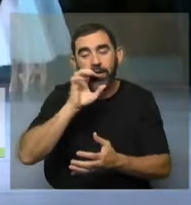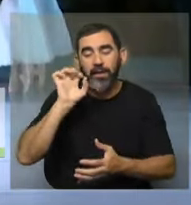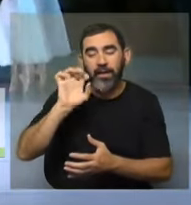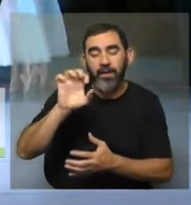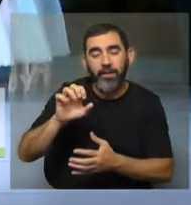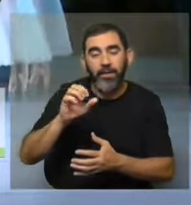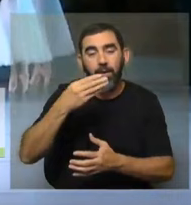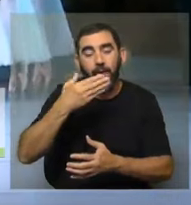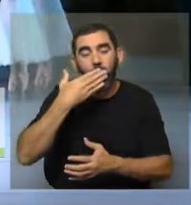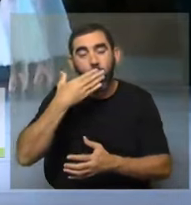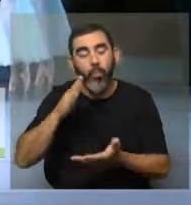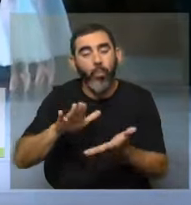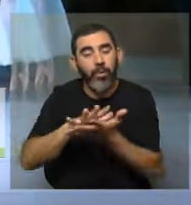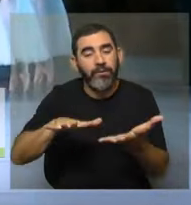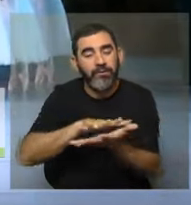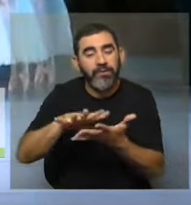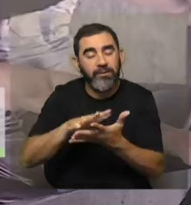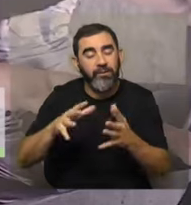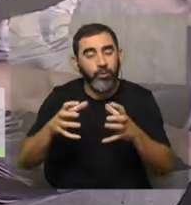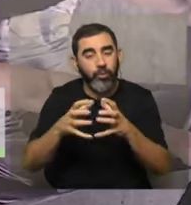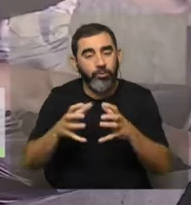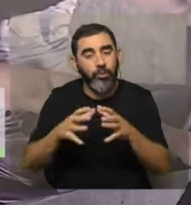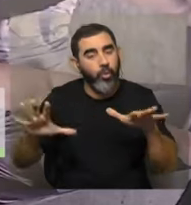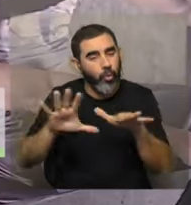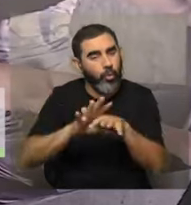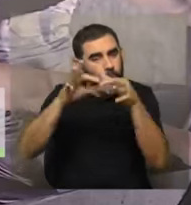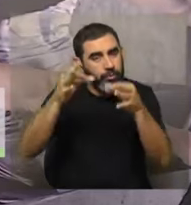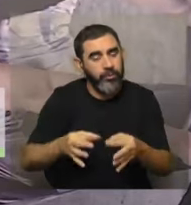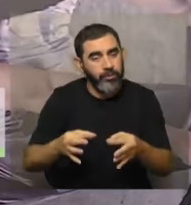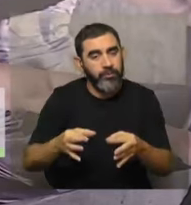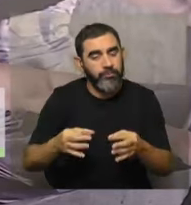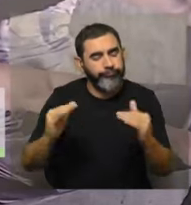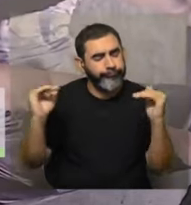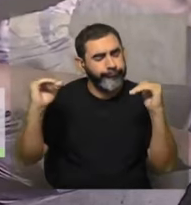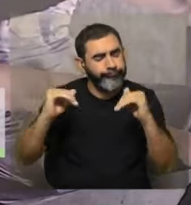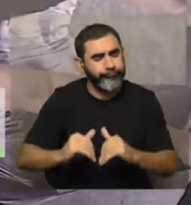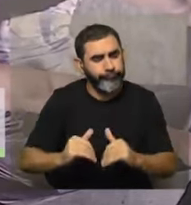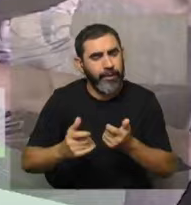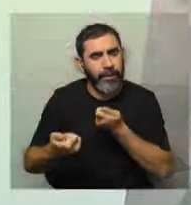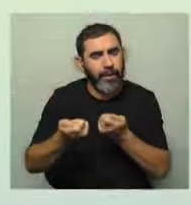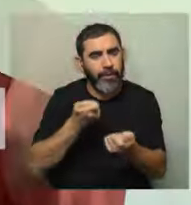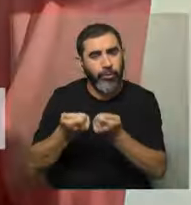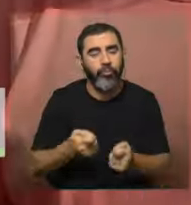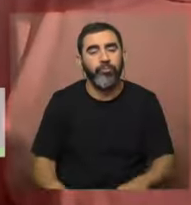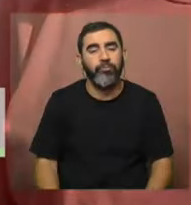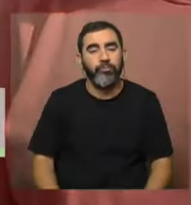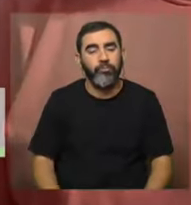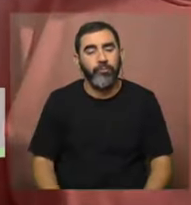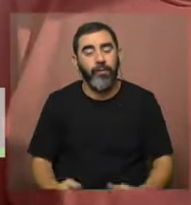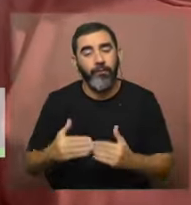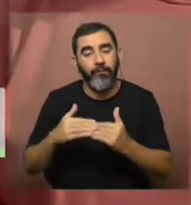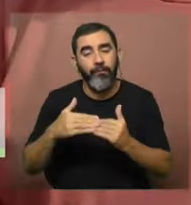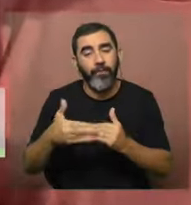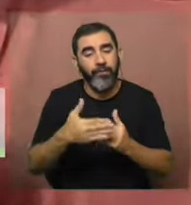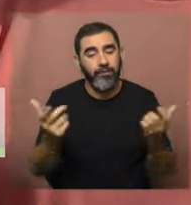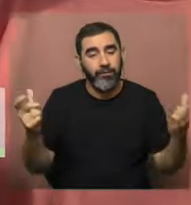de Julio boca sobre la situación del cuerpo coinciden en que hay un decaimiento de la gestión vecinos de